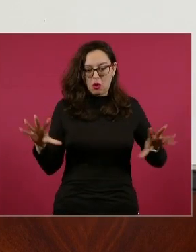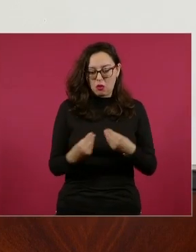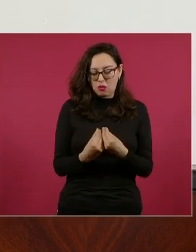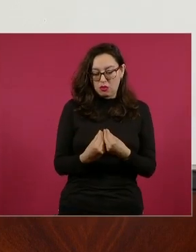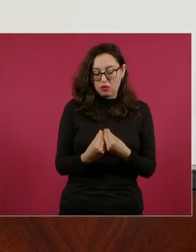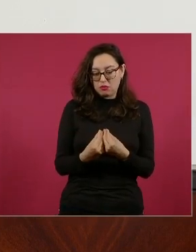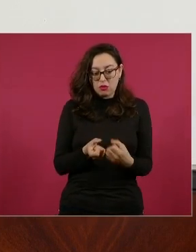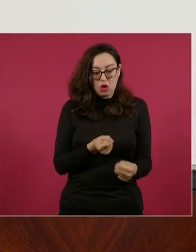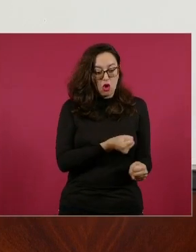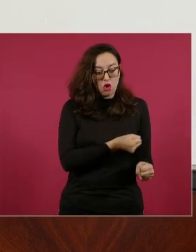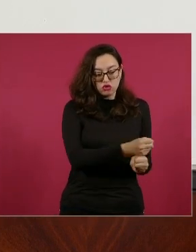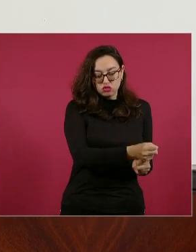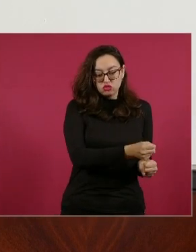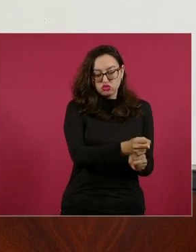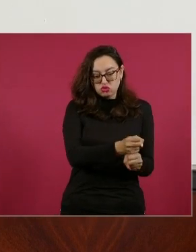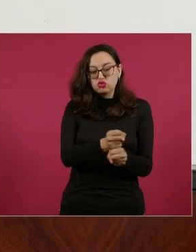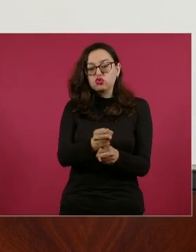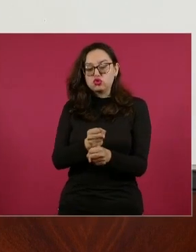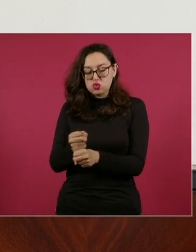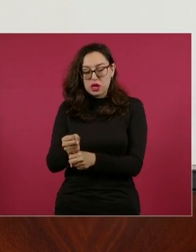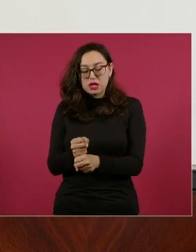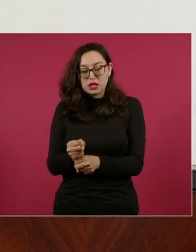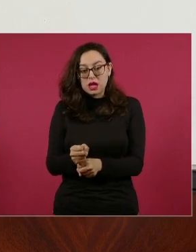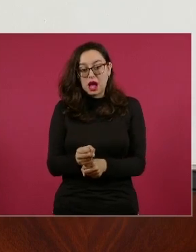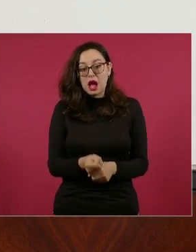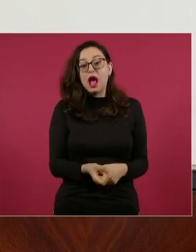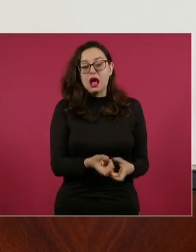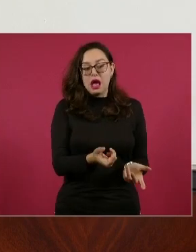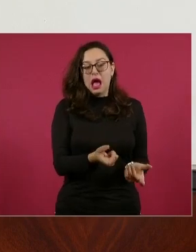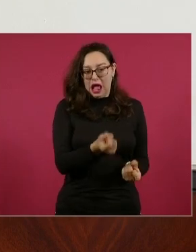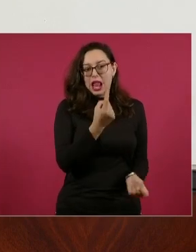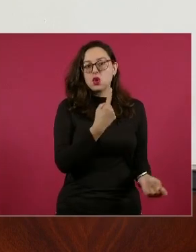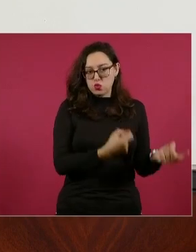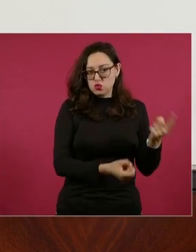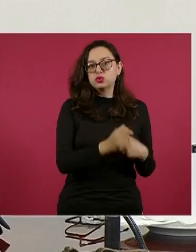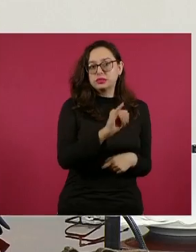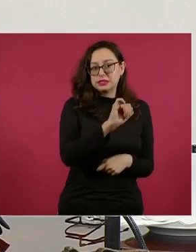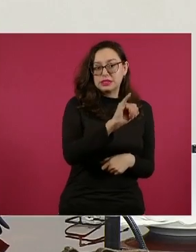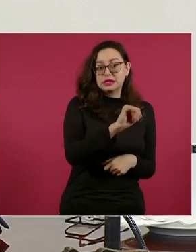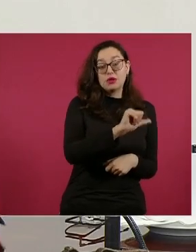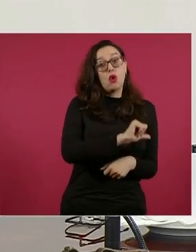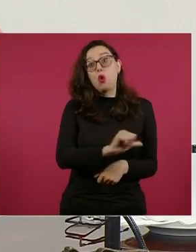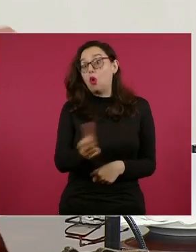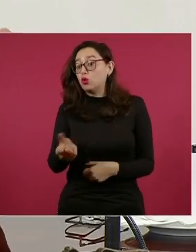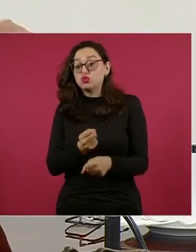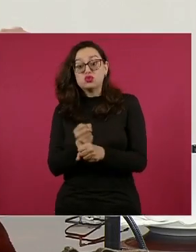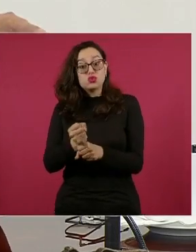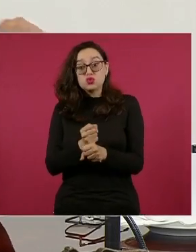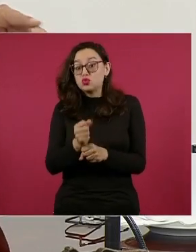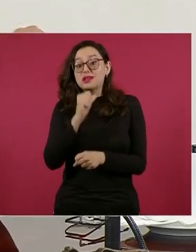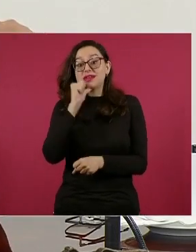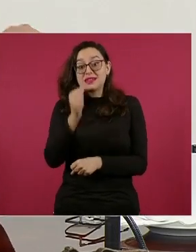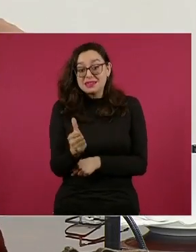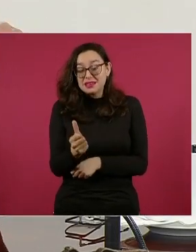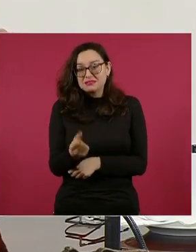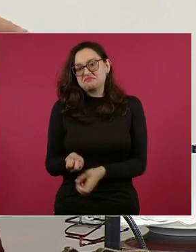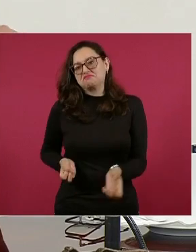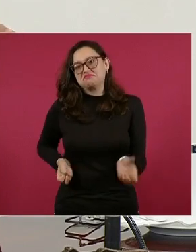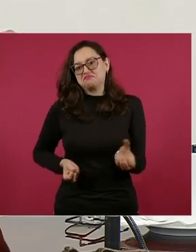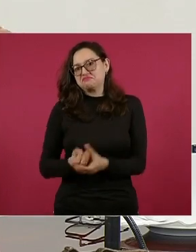de personas que fueron torturados, pero hay otros que no y los liberaron y sí